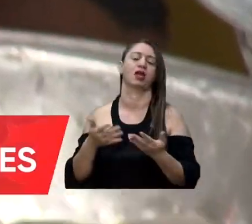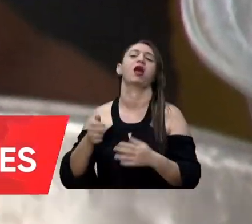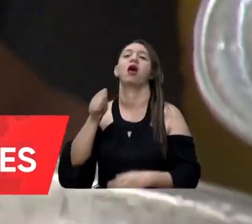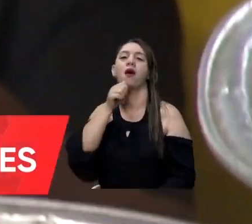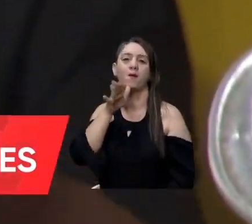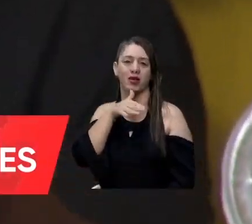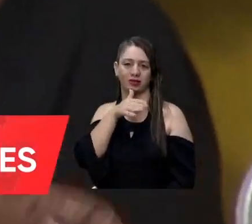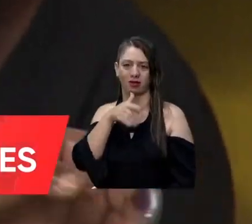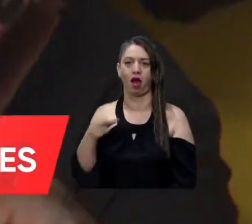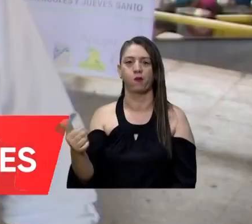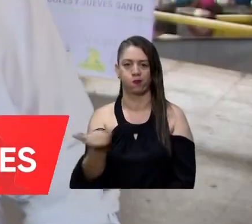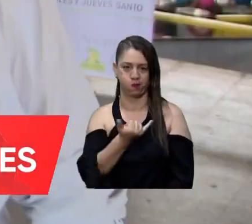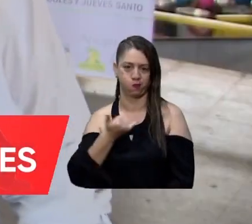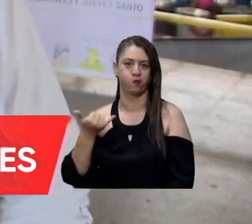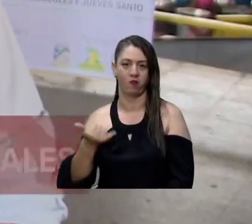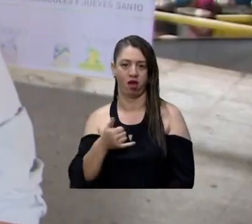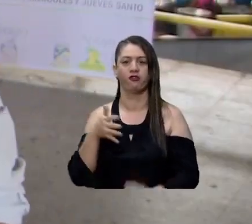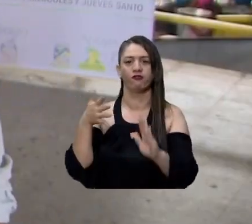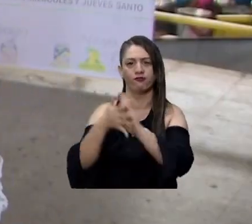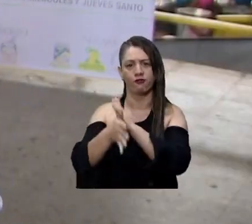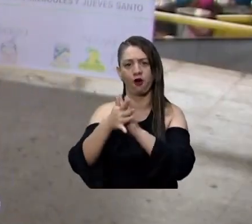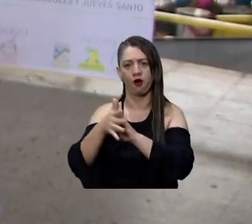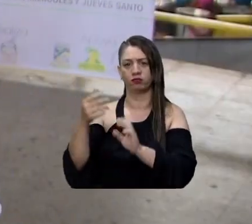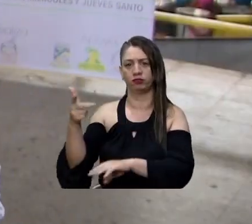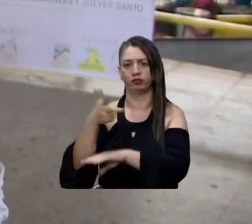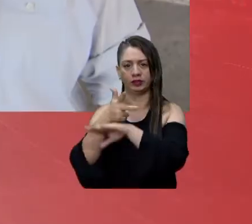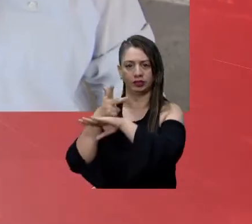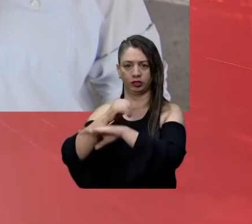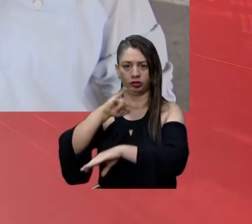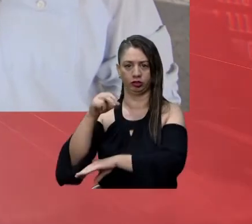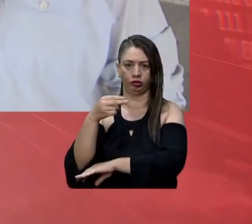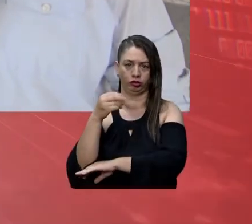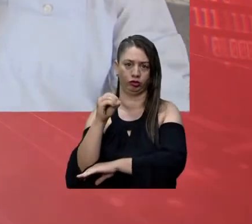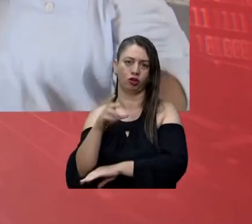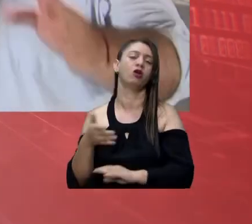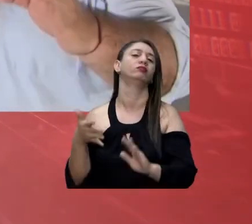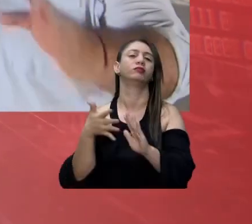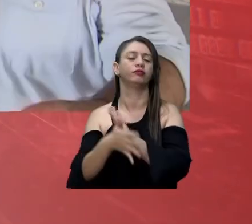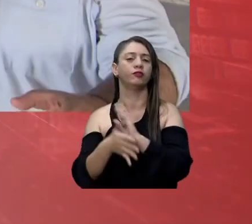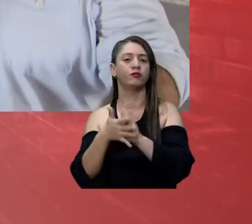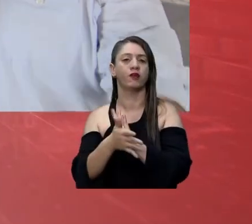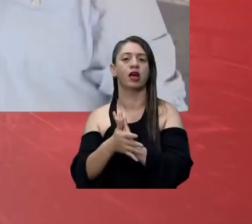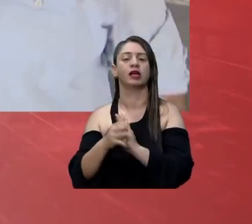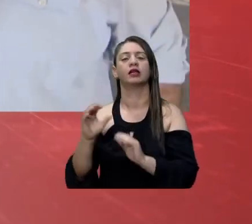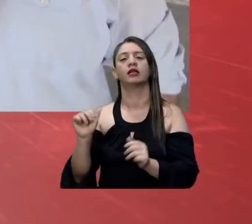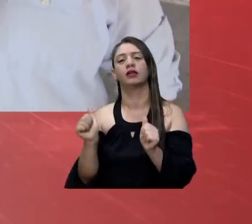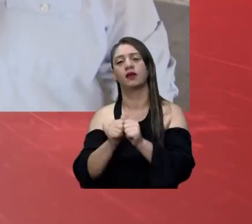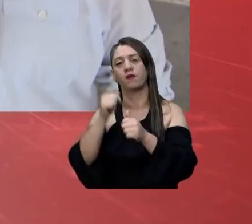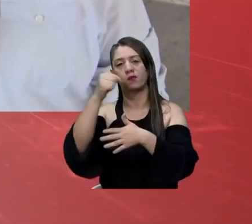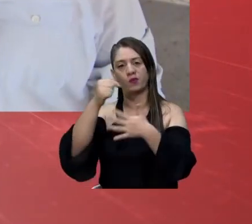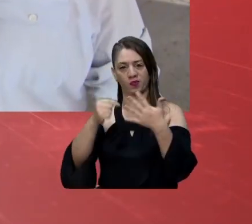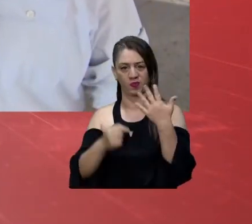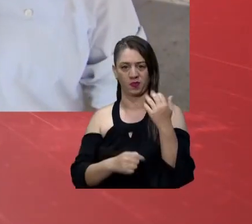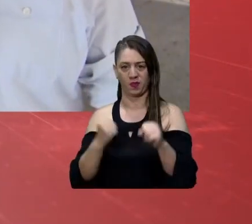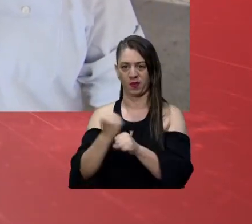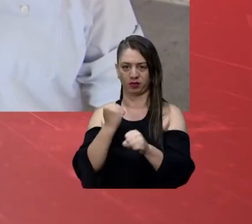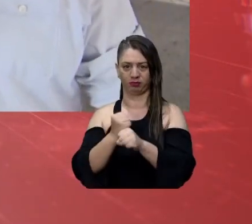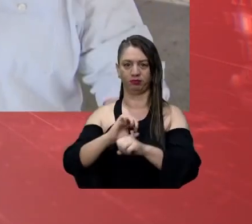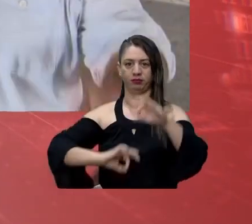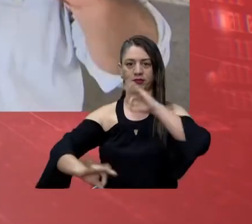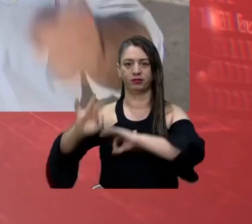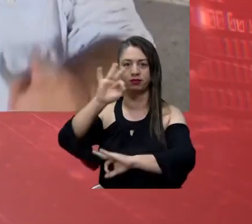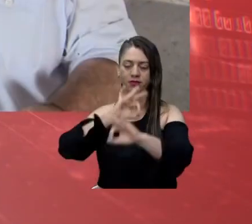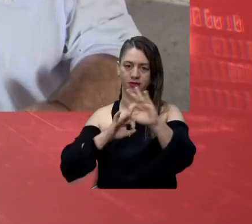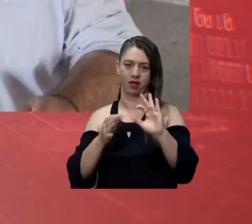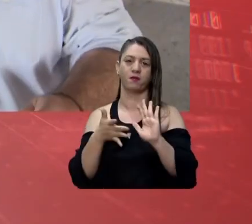bahía. La información desde Buenaventura con la cámara John Frey Moncada, Andrés Felipe Oliveros, Cristian Mafoletti, Oscar López Noguera, Telepacífico